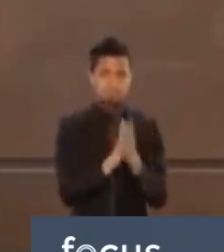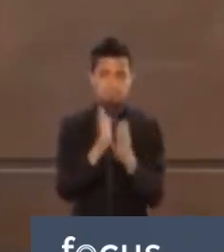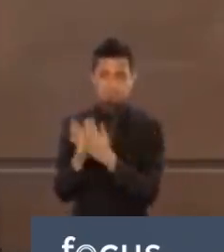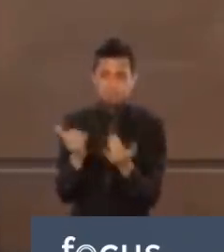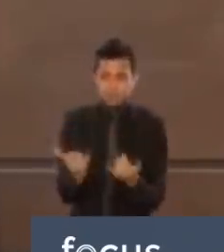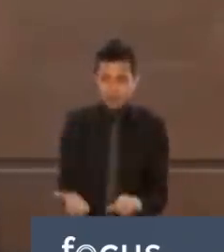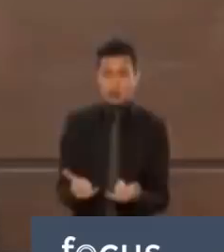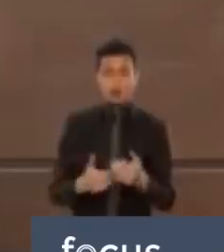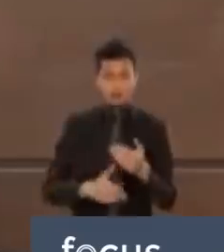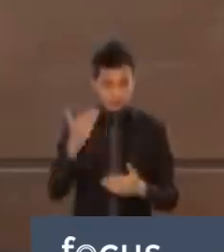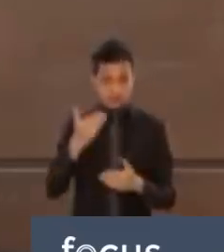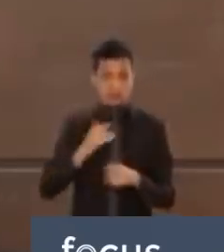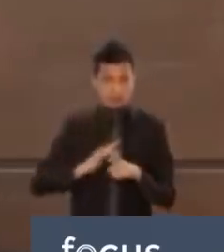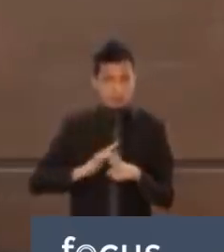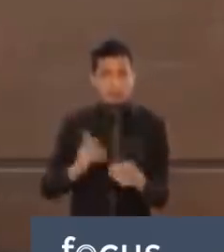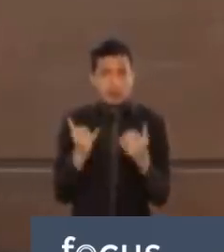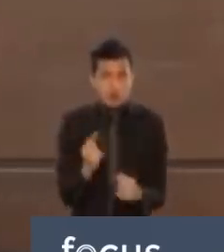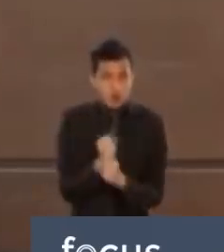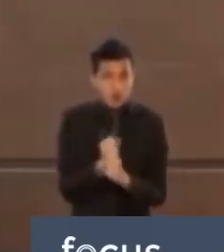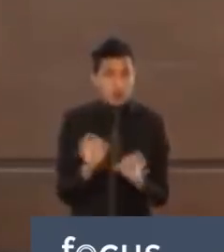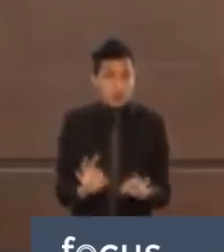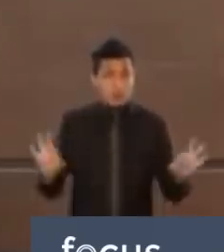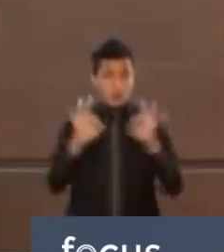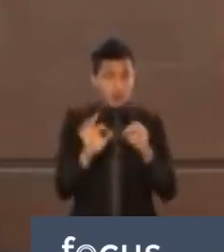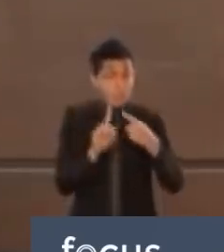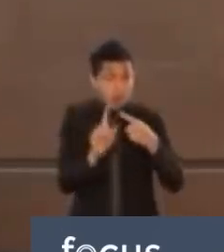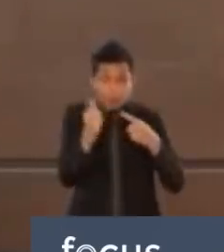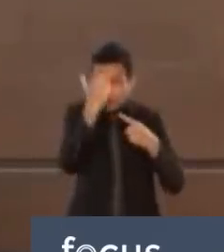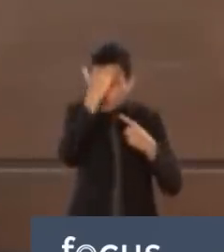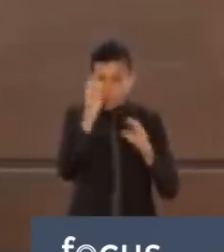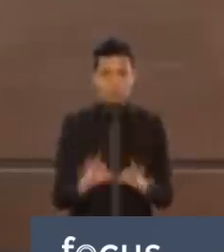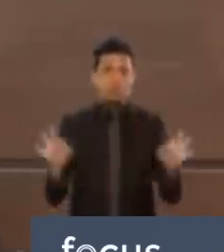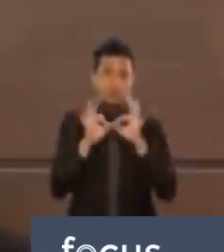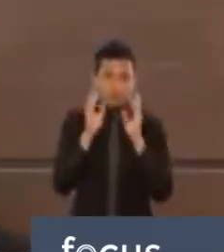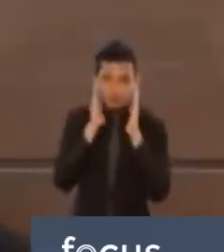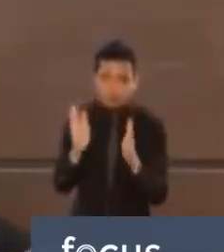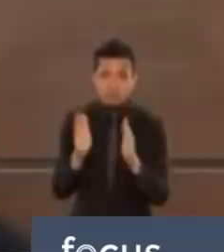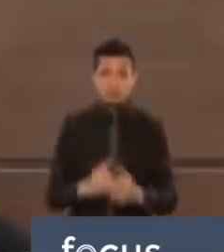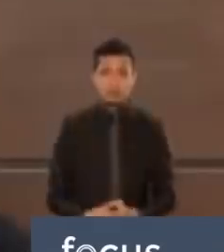y que abordemos, que es lo primero que tendríamos pues que entrar una cosa elemental a solucionar.